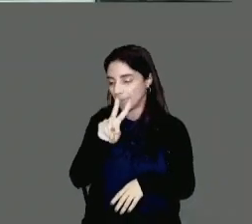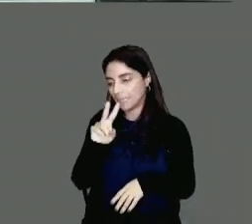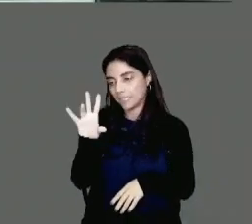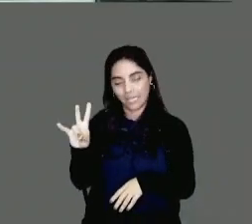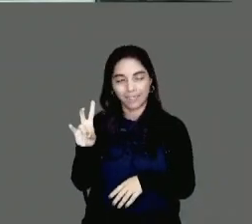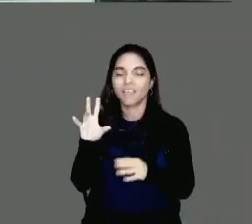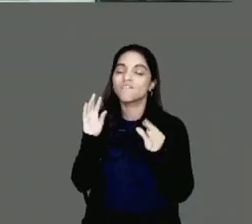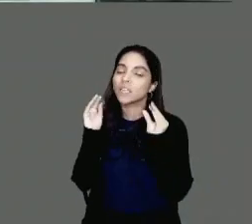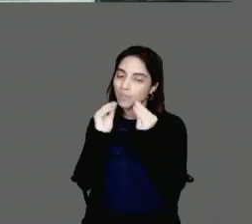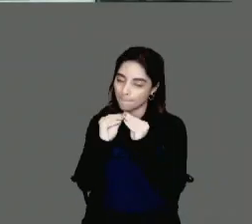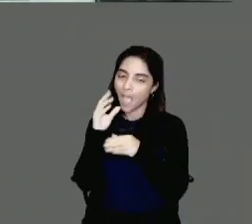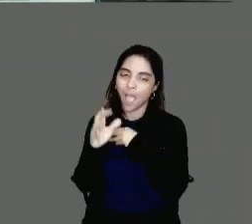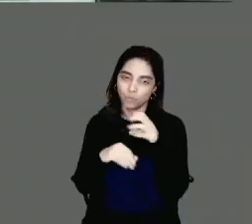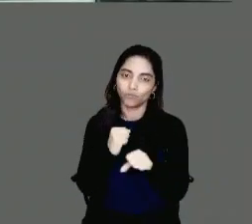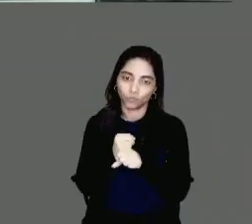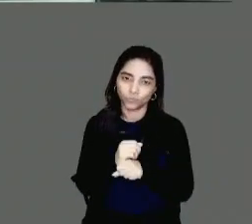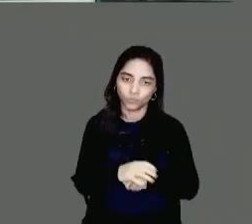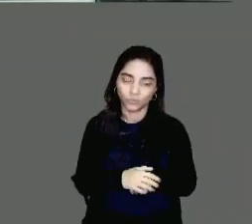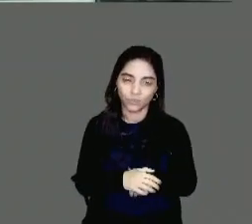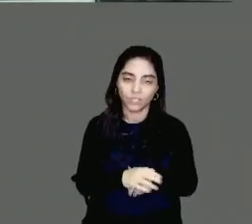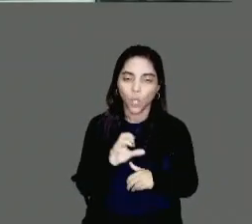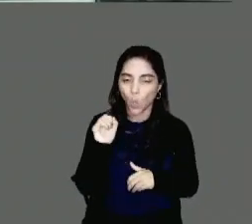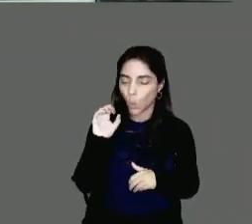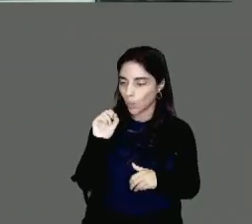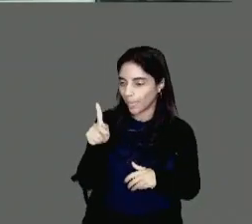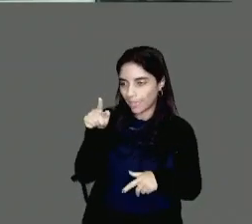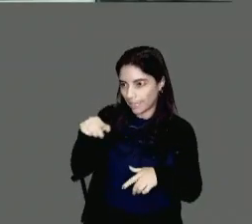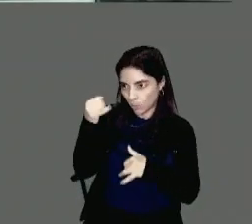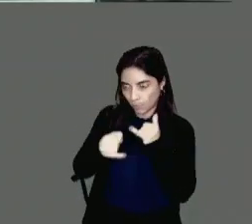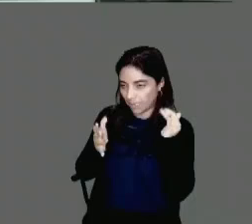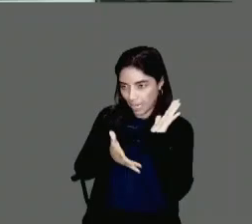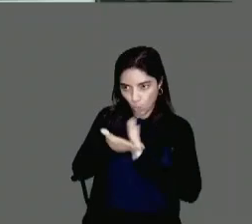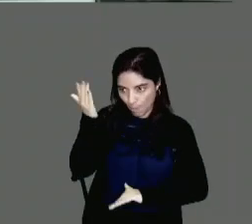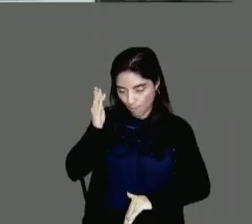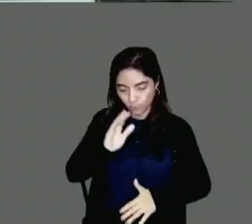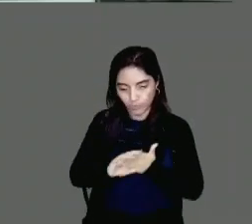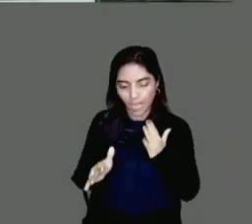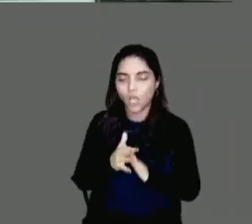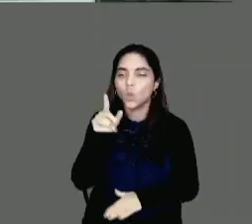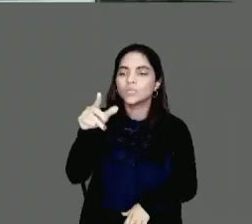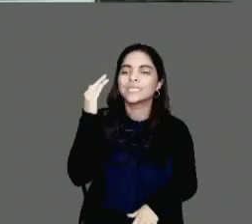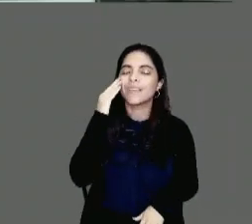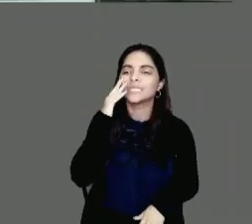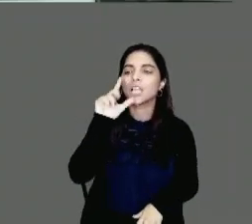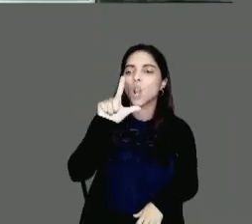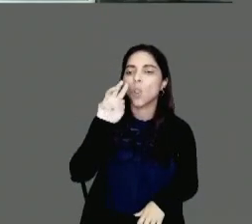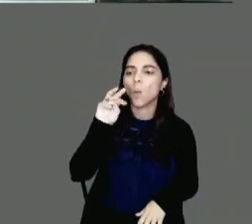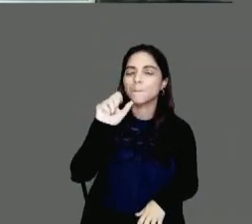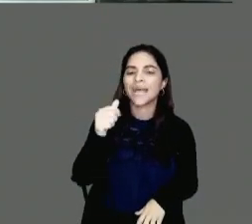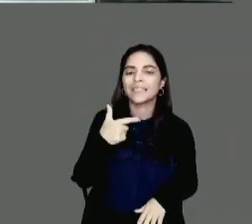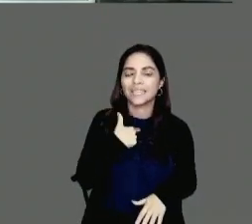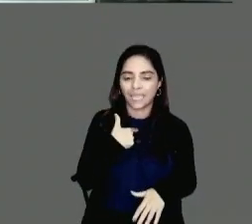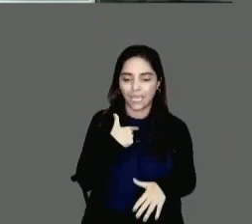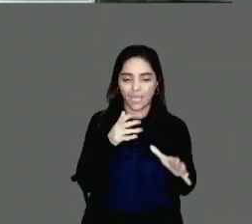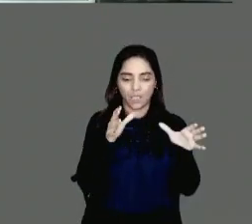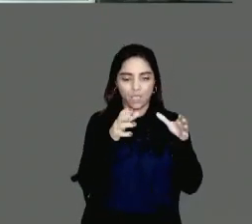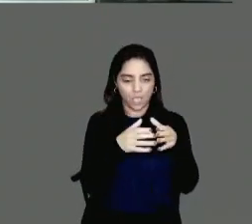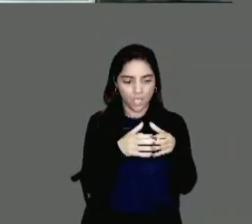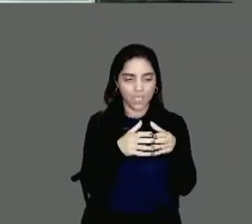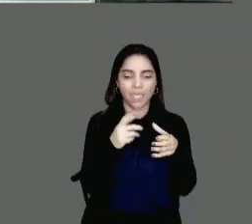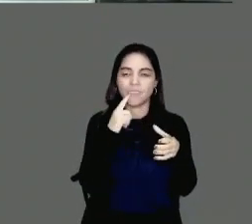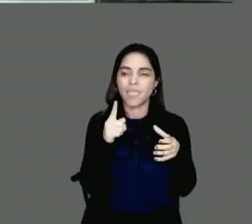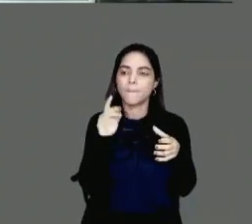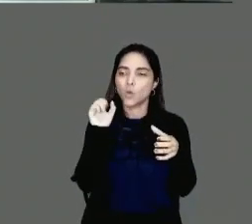sea una última preguntita est termino y nos vamos saben si luma tiene una división de